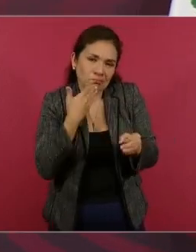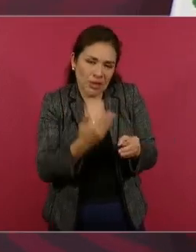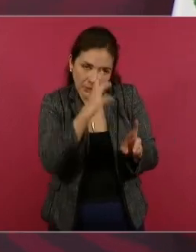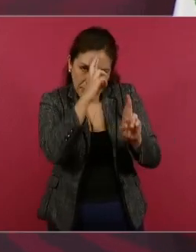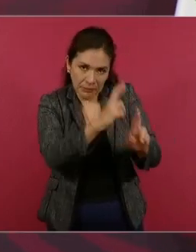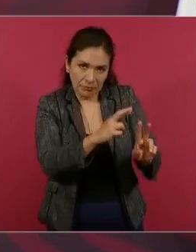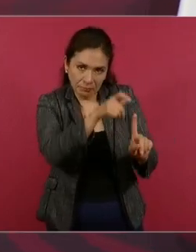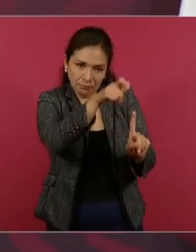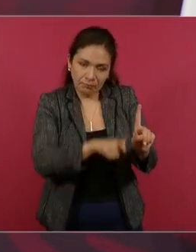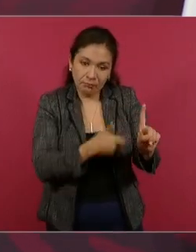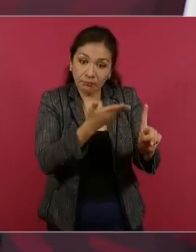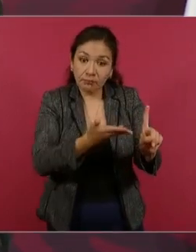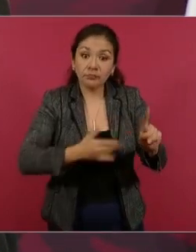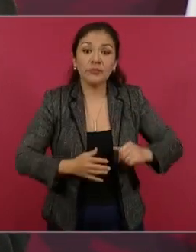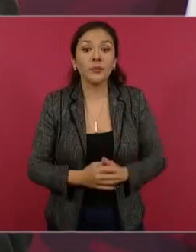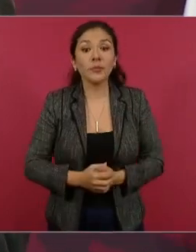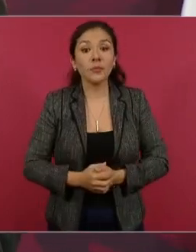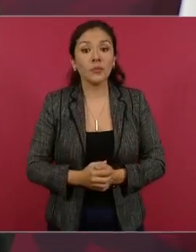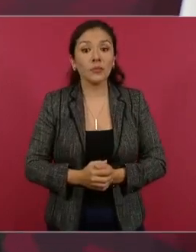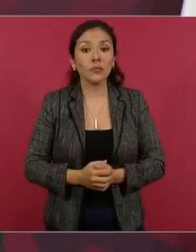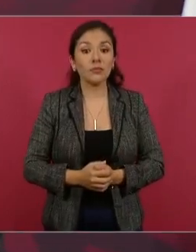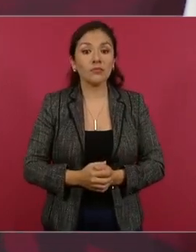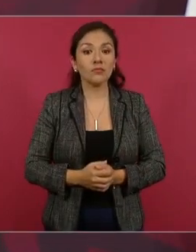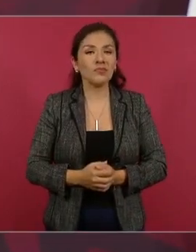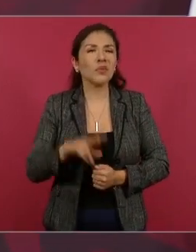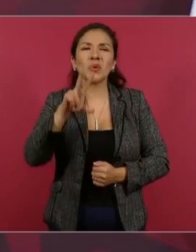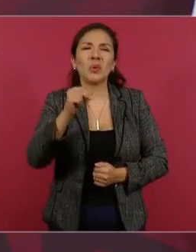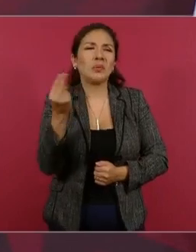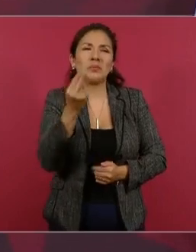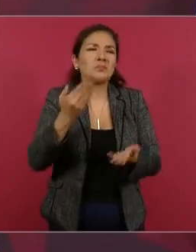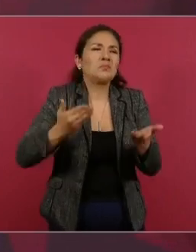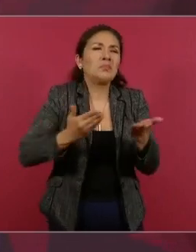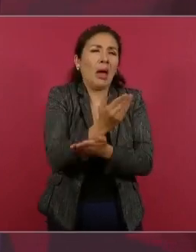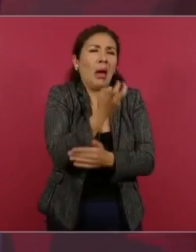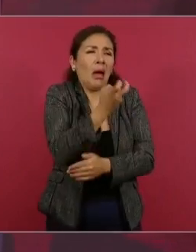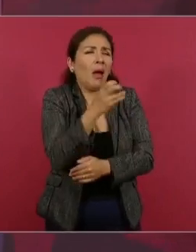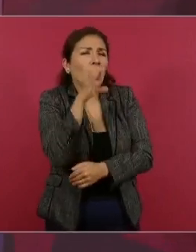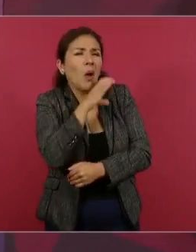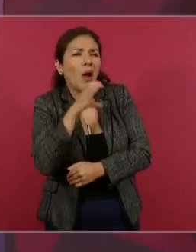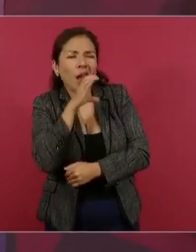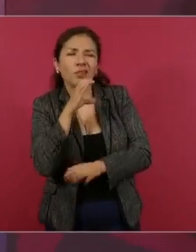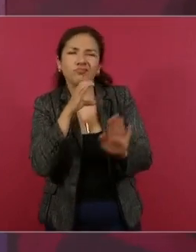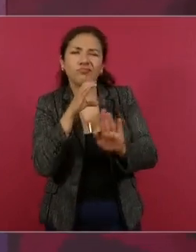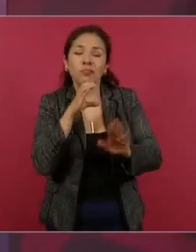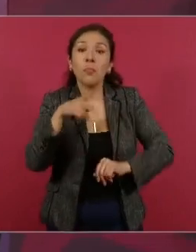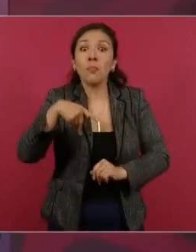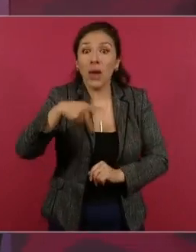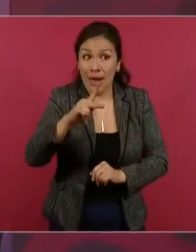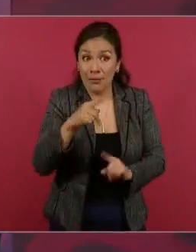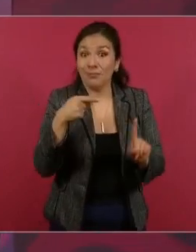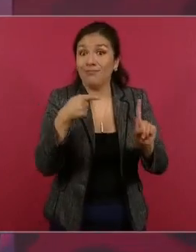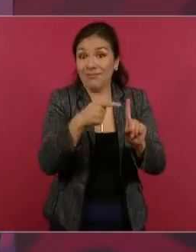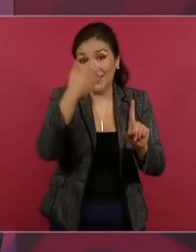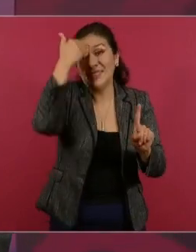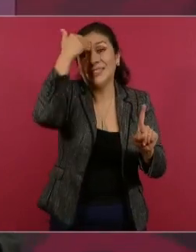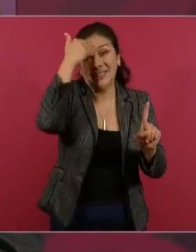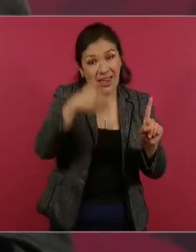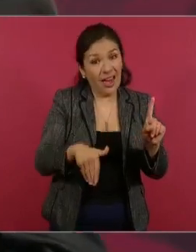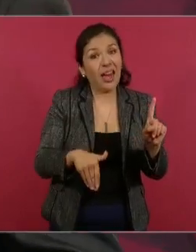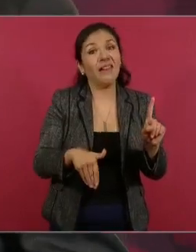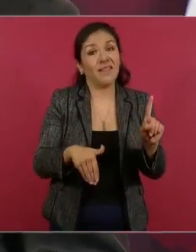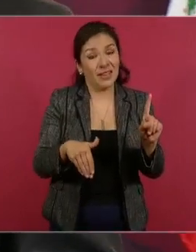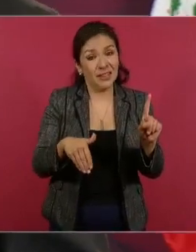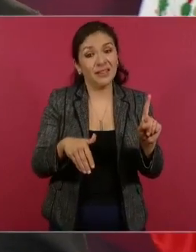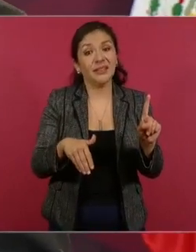no meternos en eso, pero él sabe.